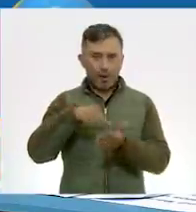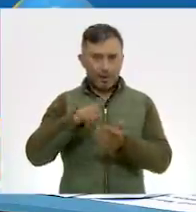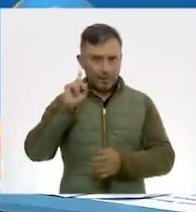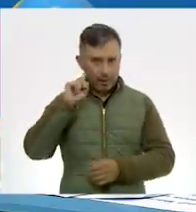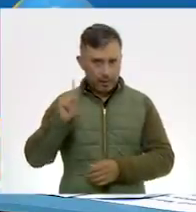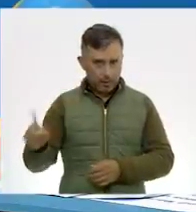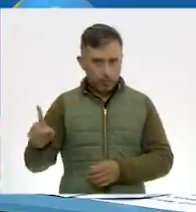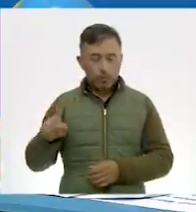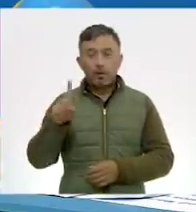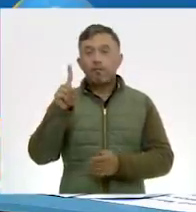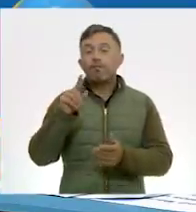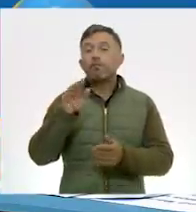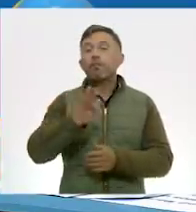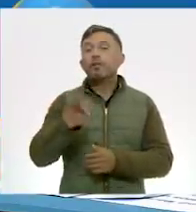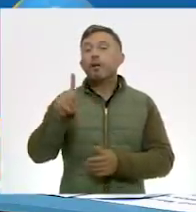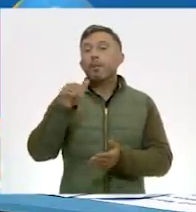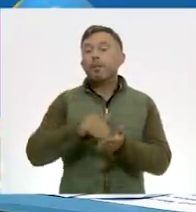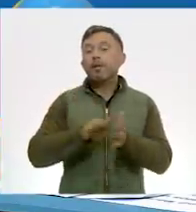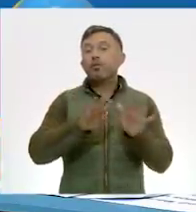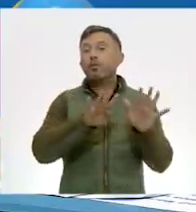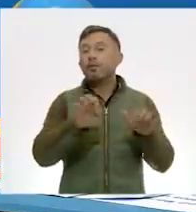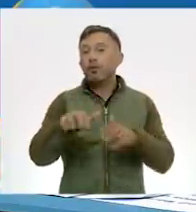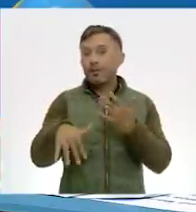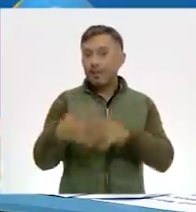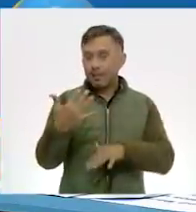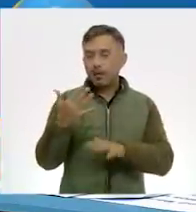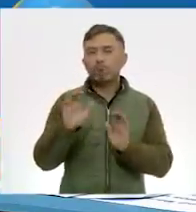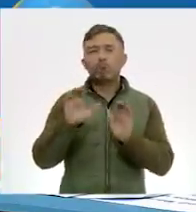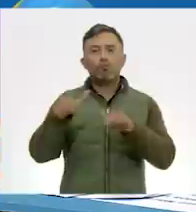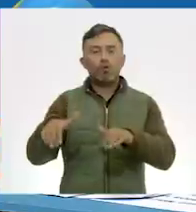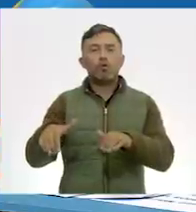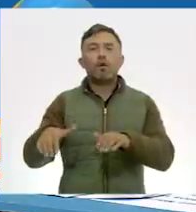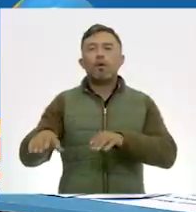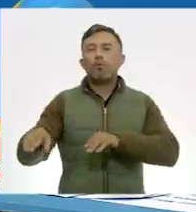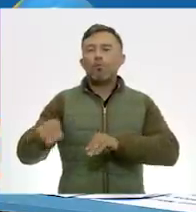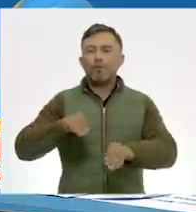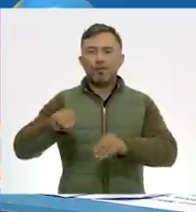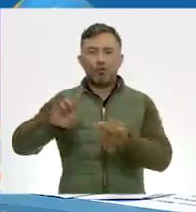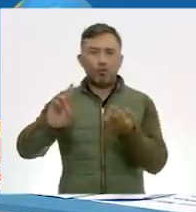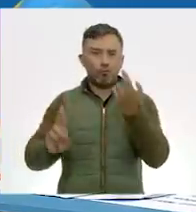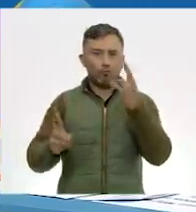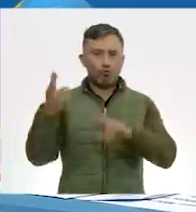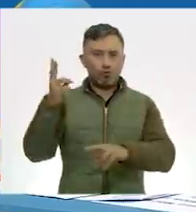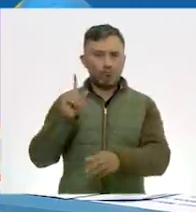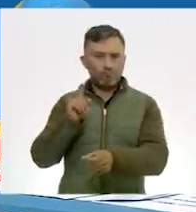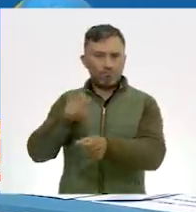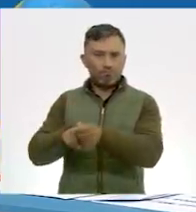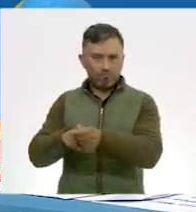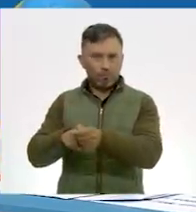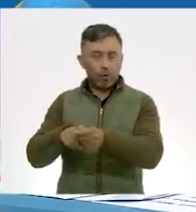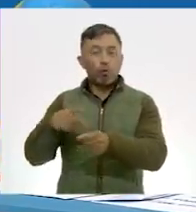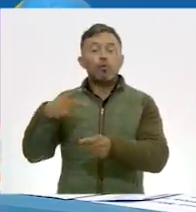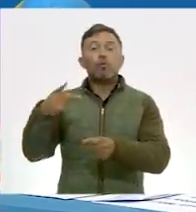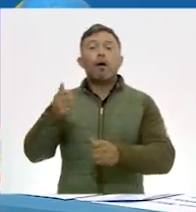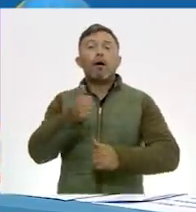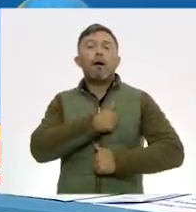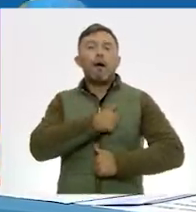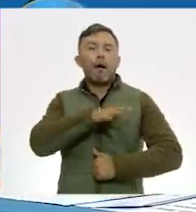En 1915 se integró al movimiento revolucionario de su país al lado del general Francisco